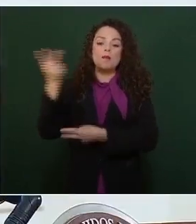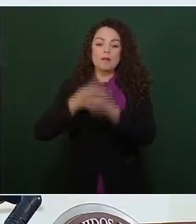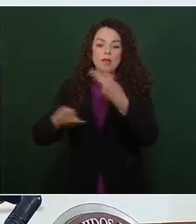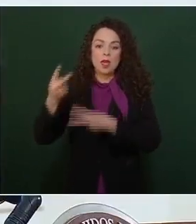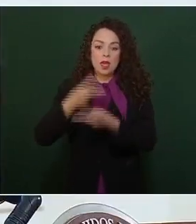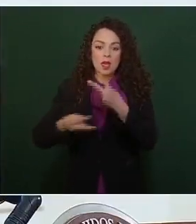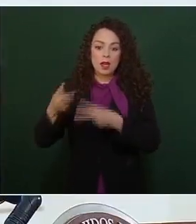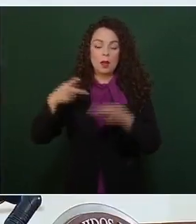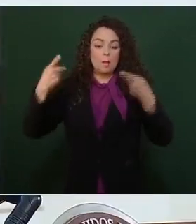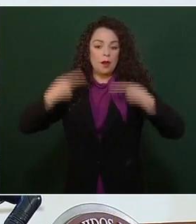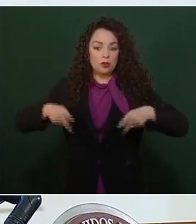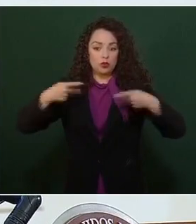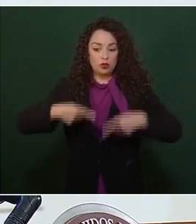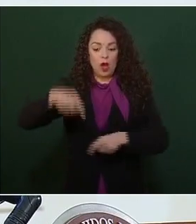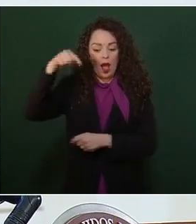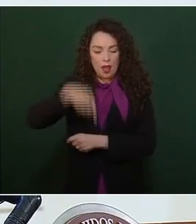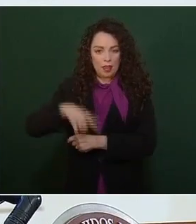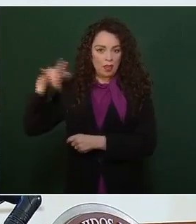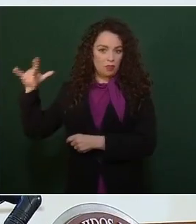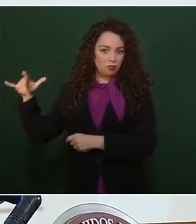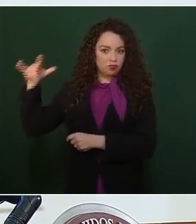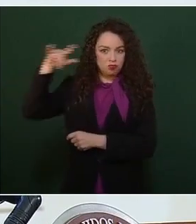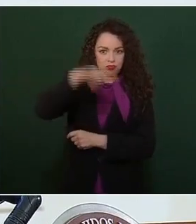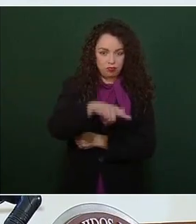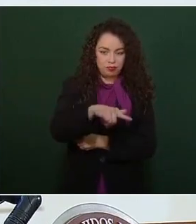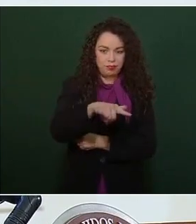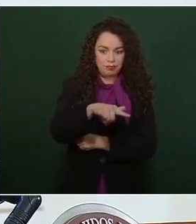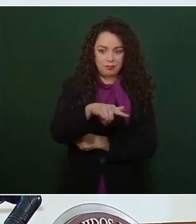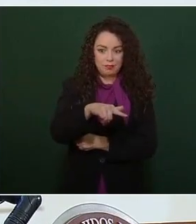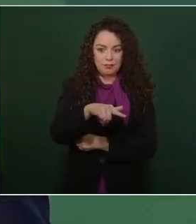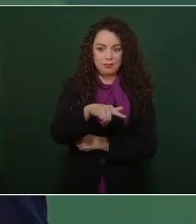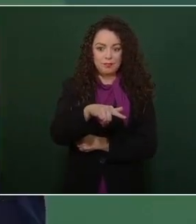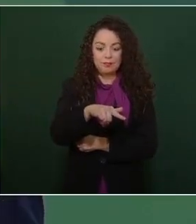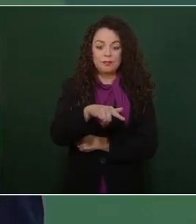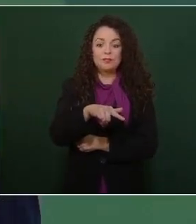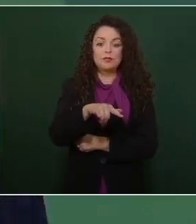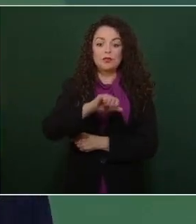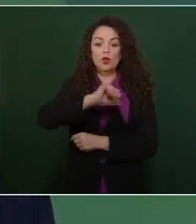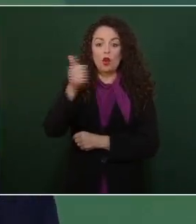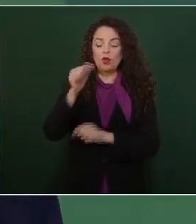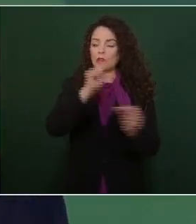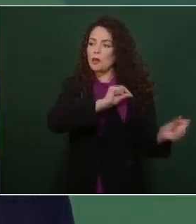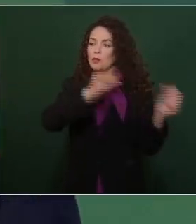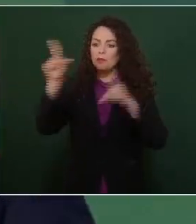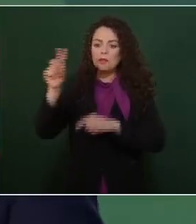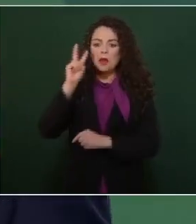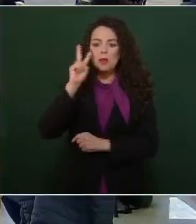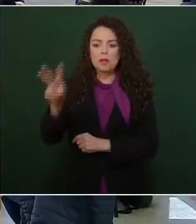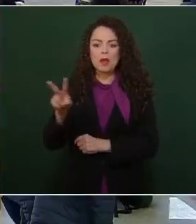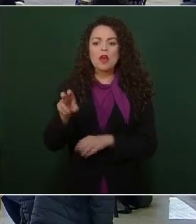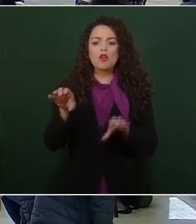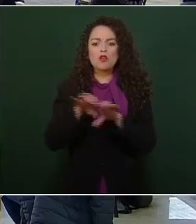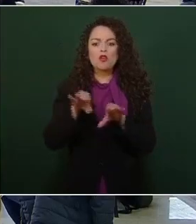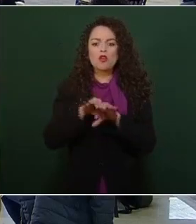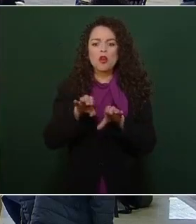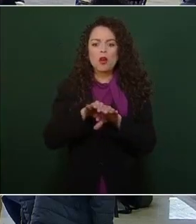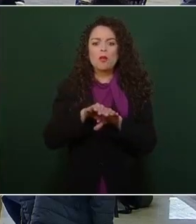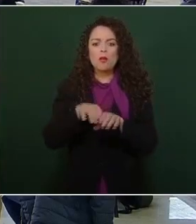a las personas al Aeropuerto Internacional Felipe Ángeles. Vemos en la siguiente cómo están las estaciones